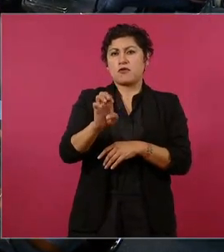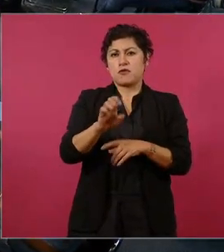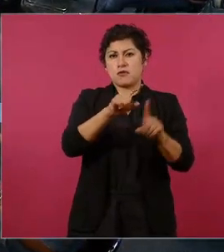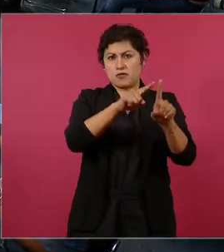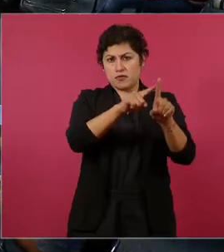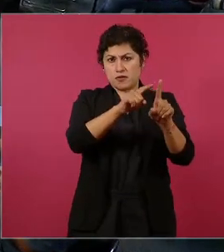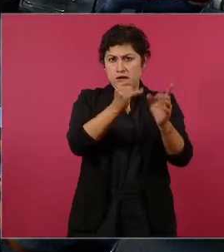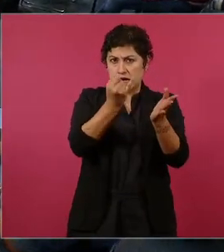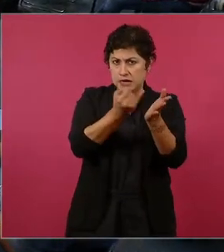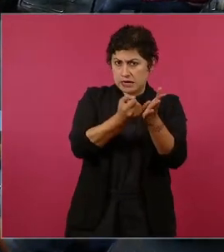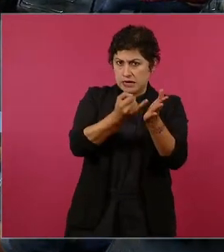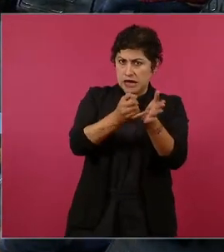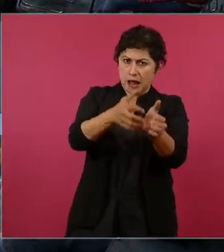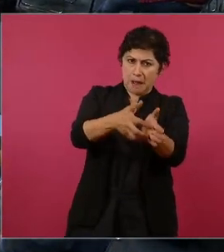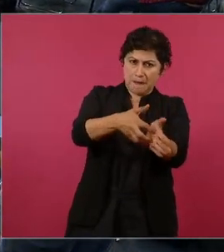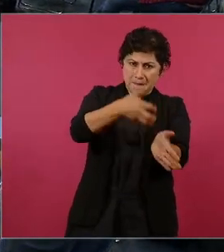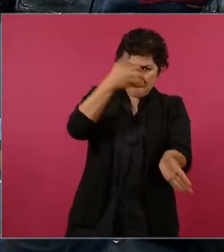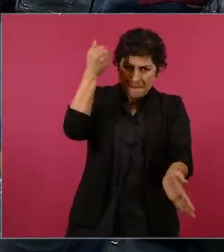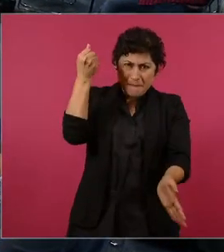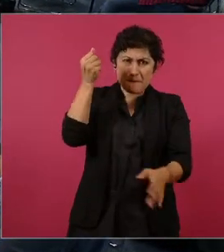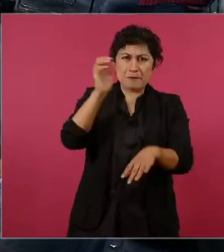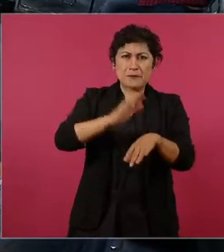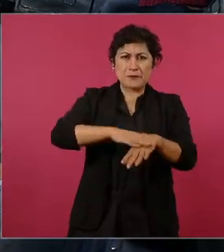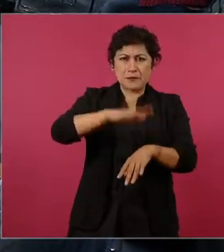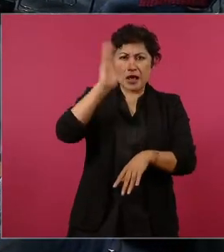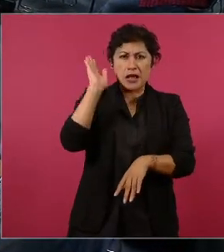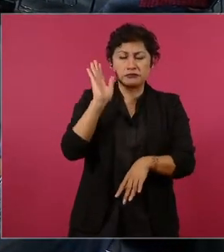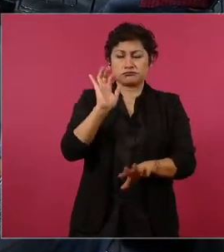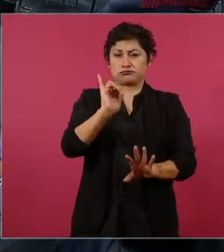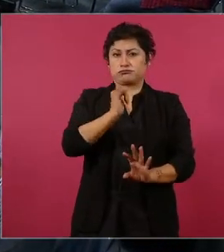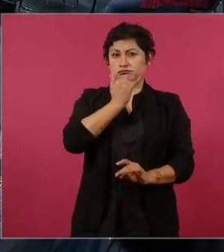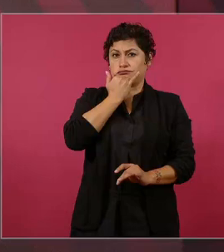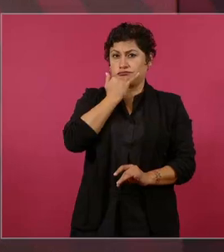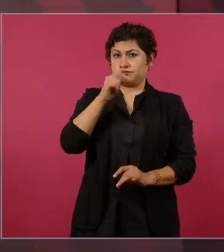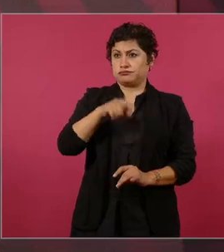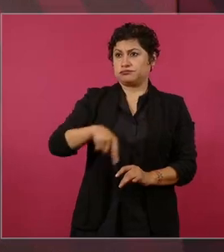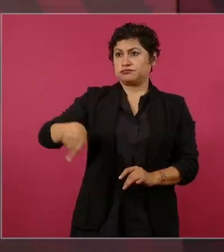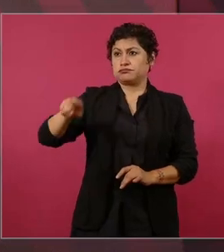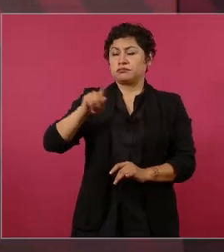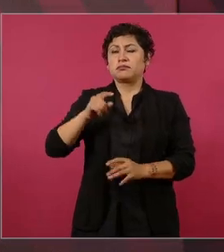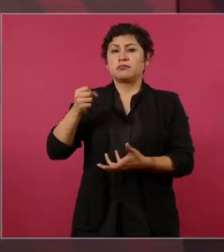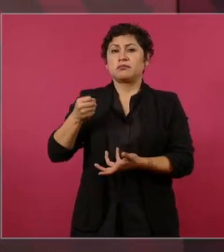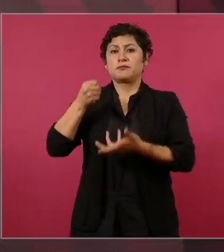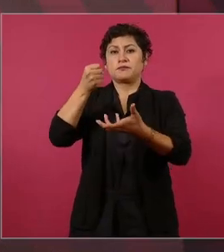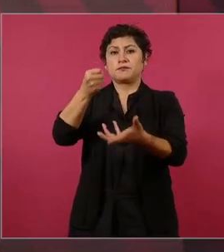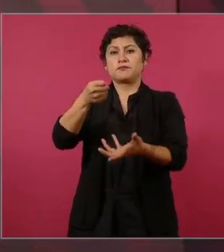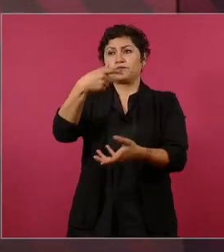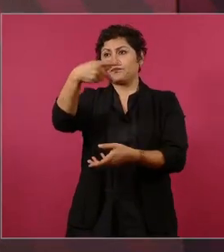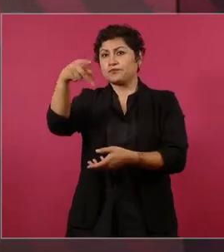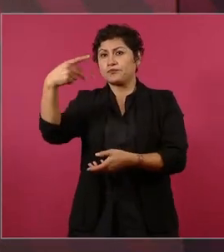por administrar los fondos de las pensiones?